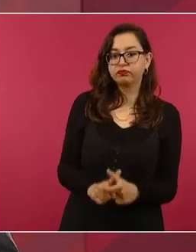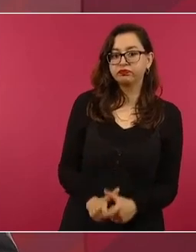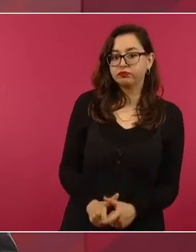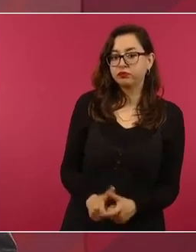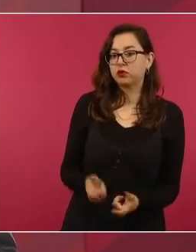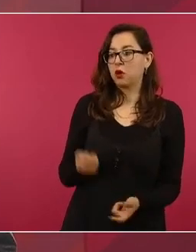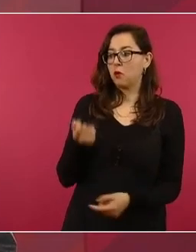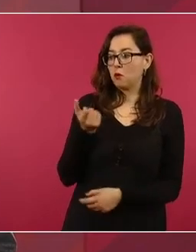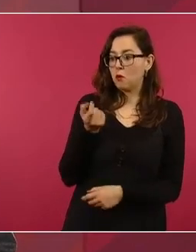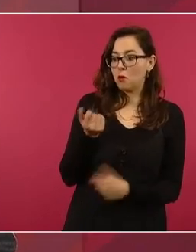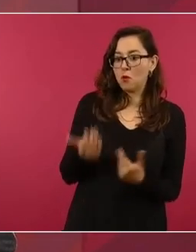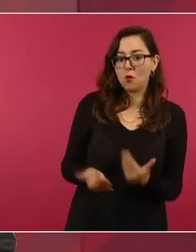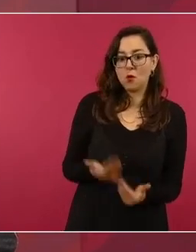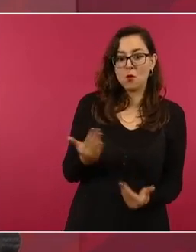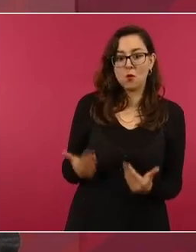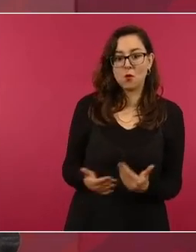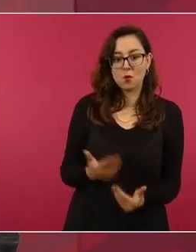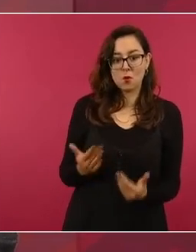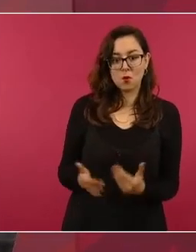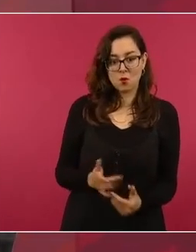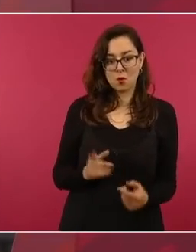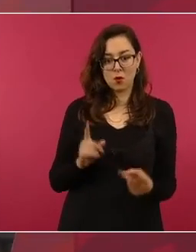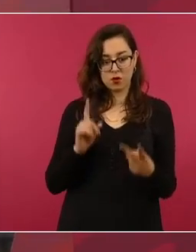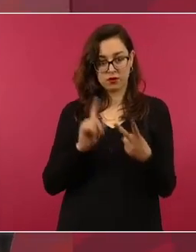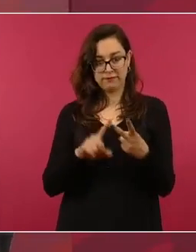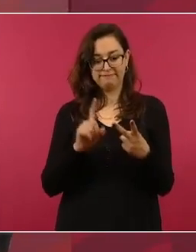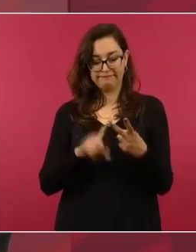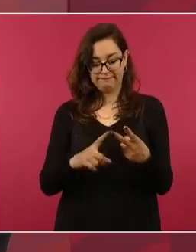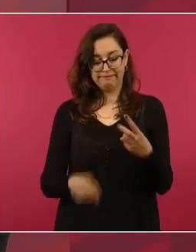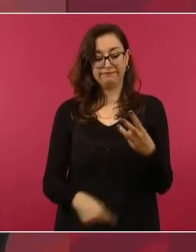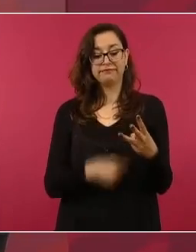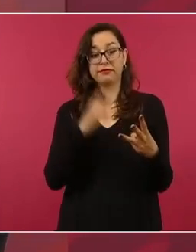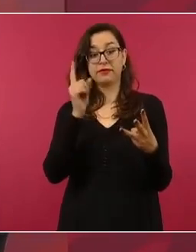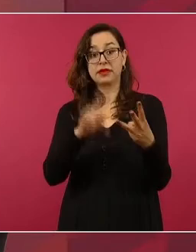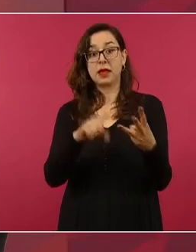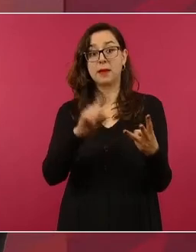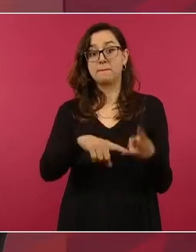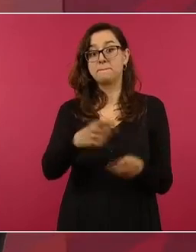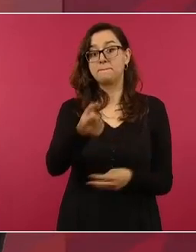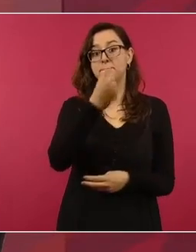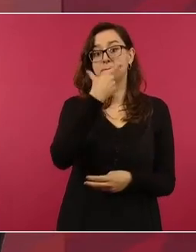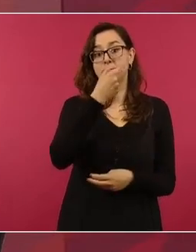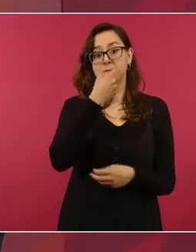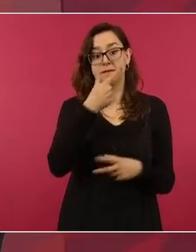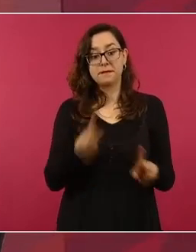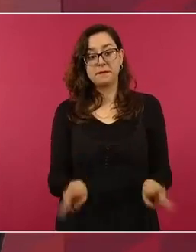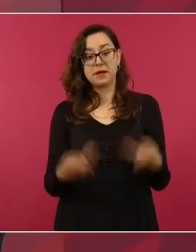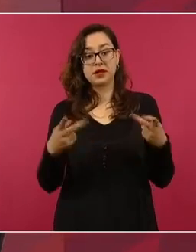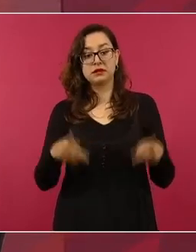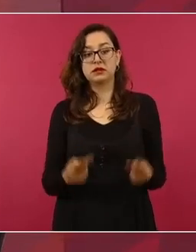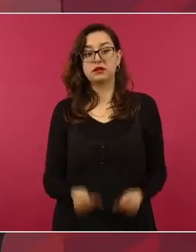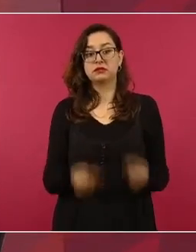corrompió todo el sistema de abasto de medicamentos